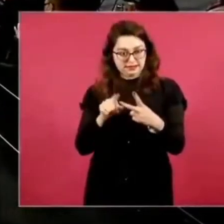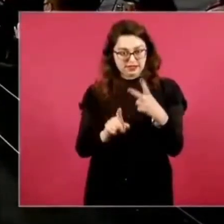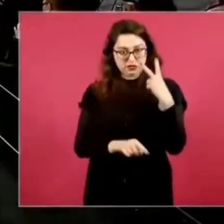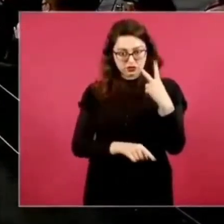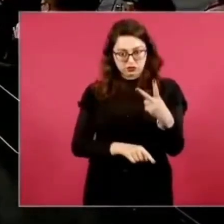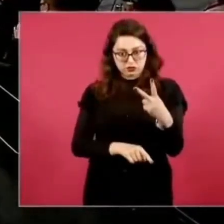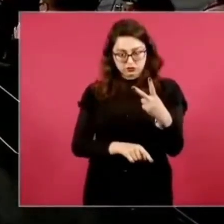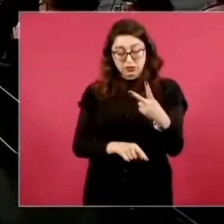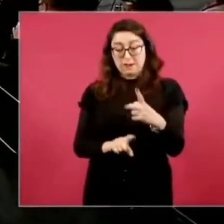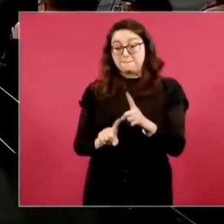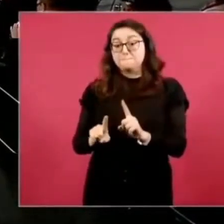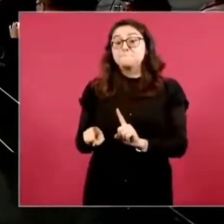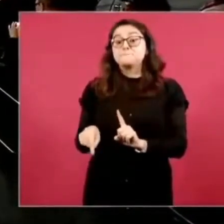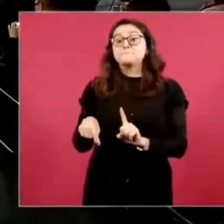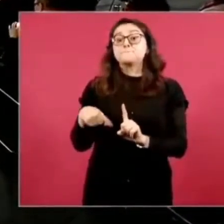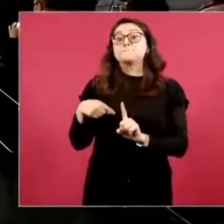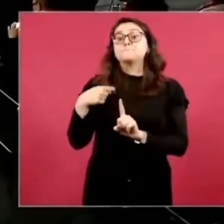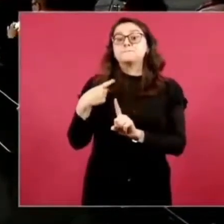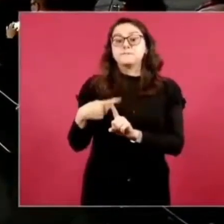más